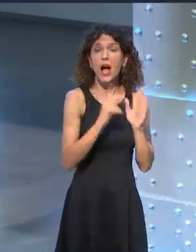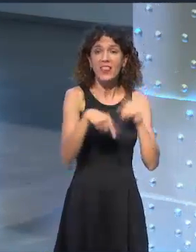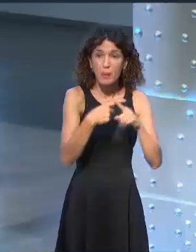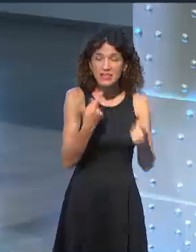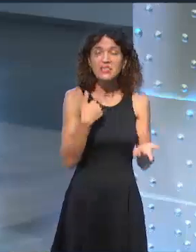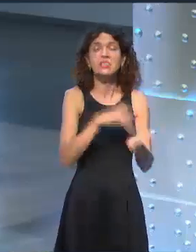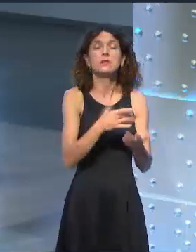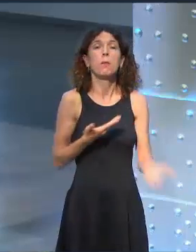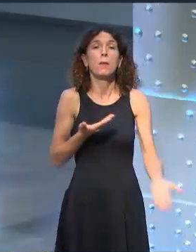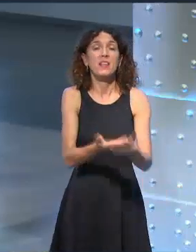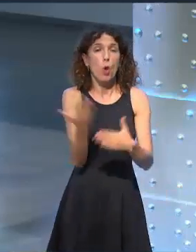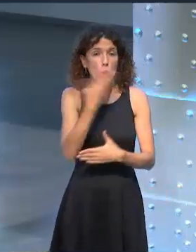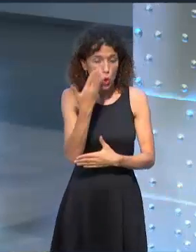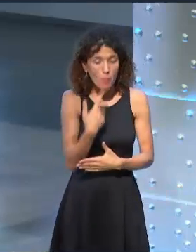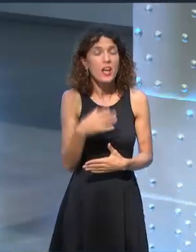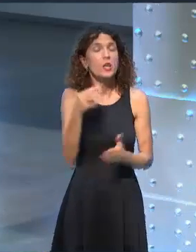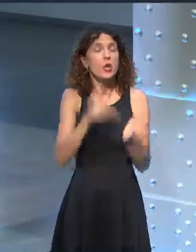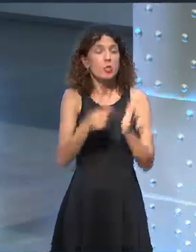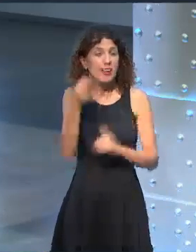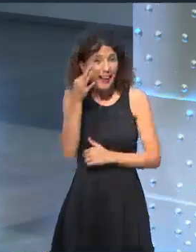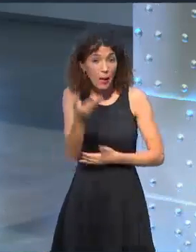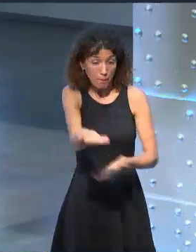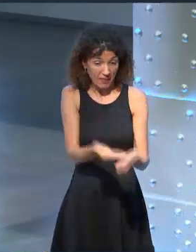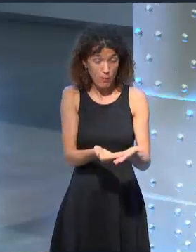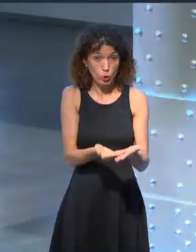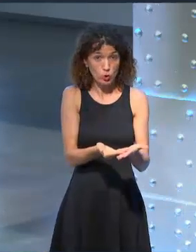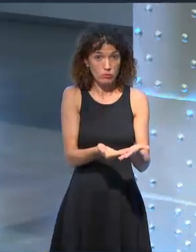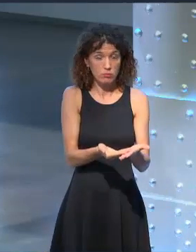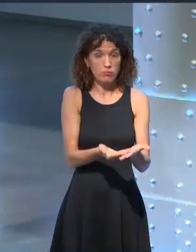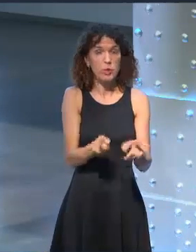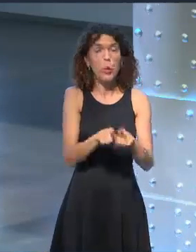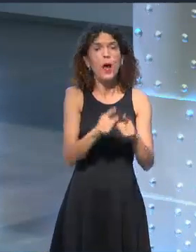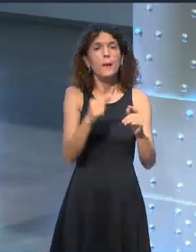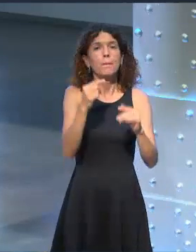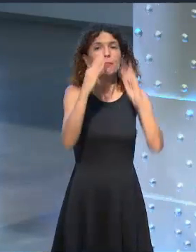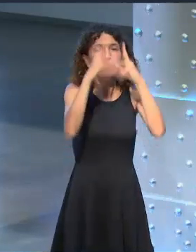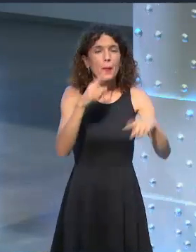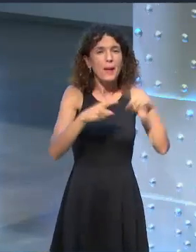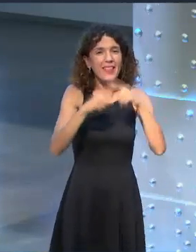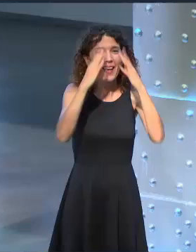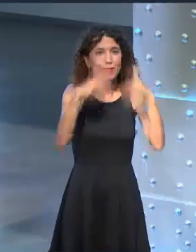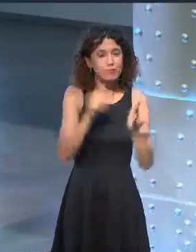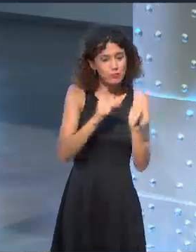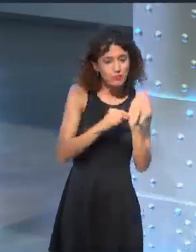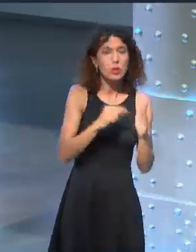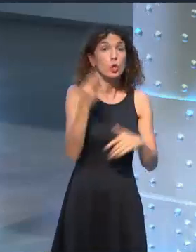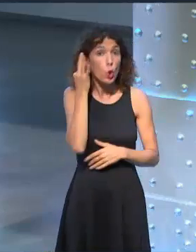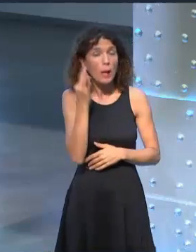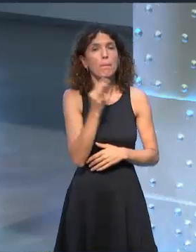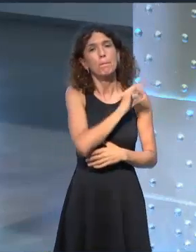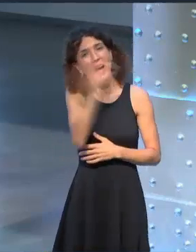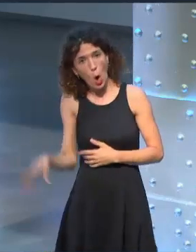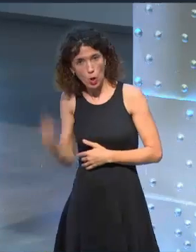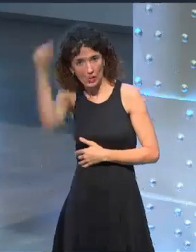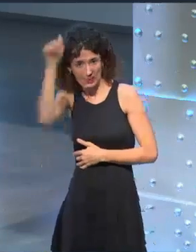Además, despedimos a los centros las notas reales, les hacemos pues una media de notas, y las chicas tienen mejores notas